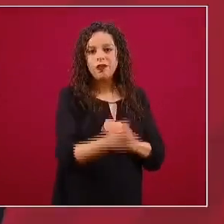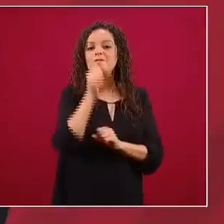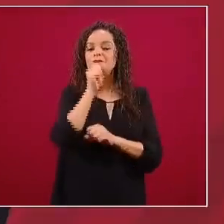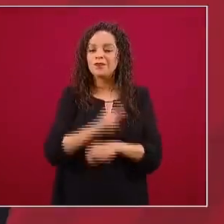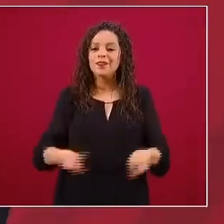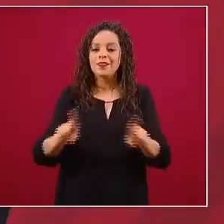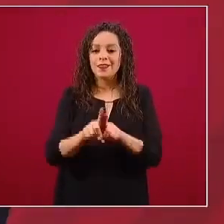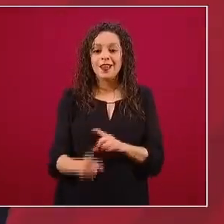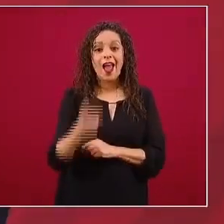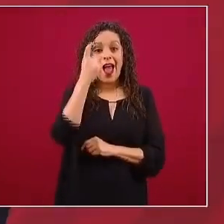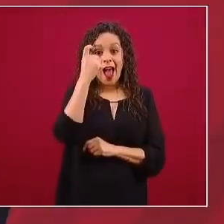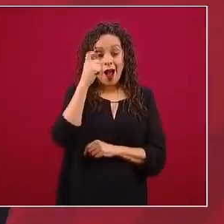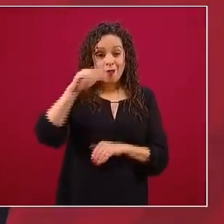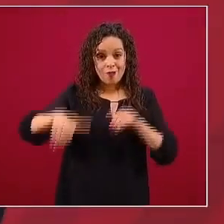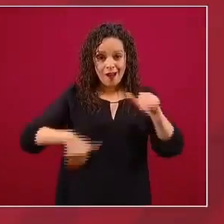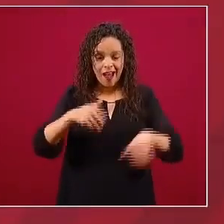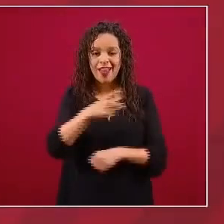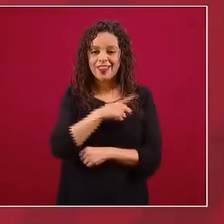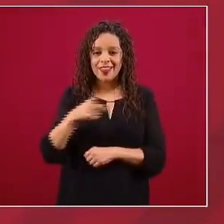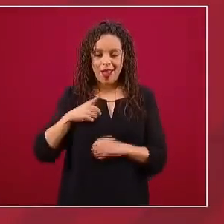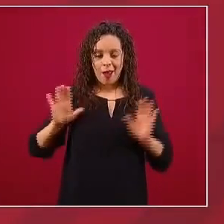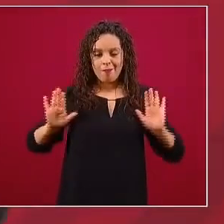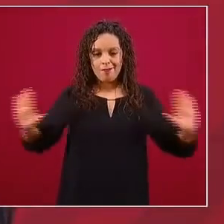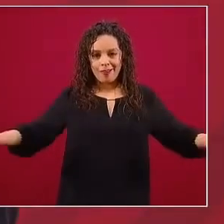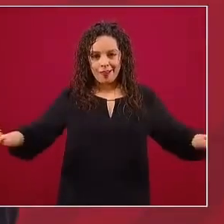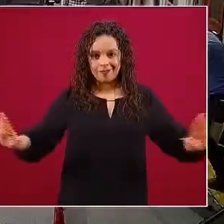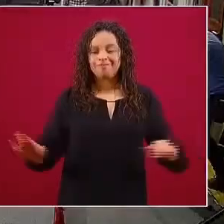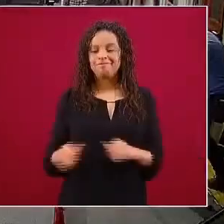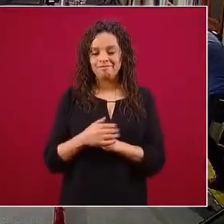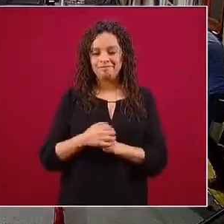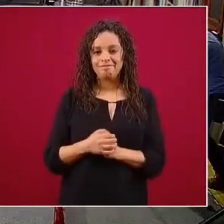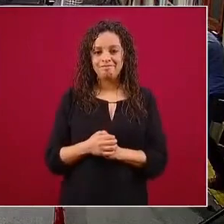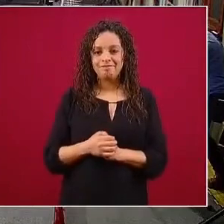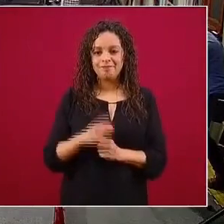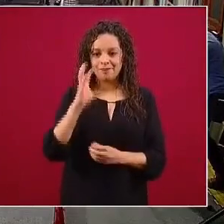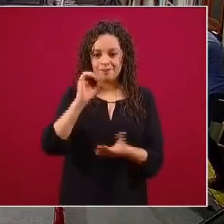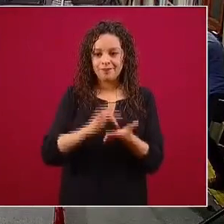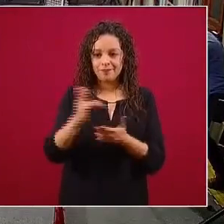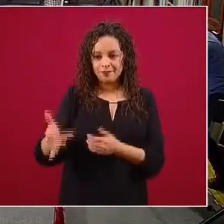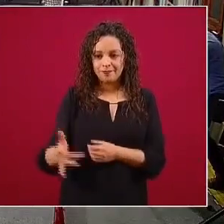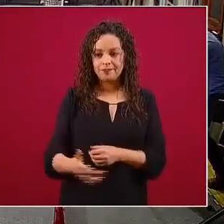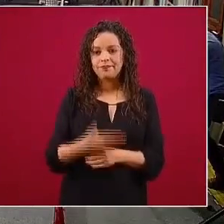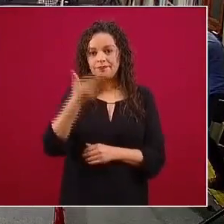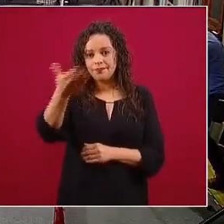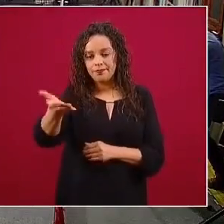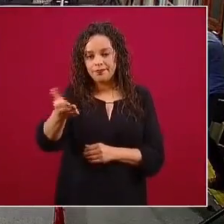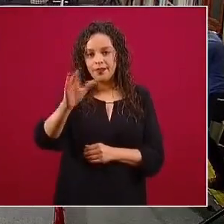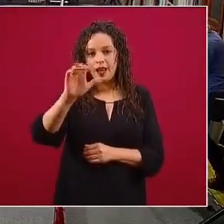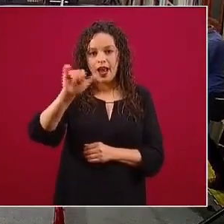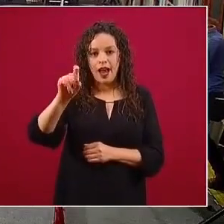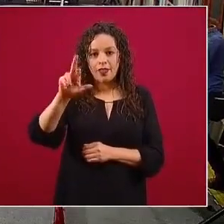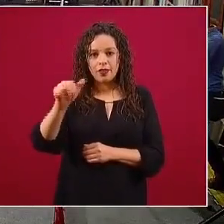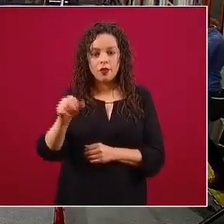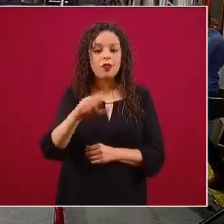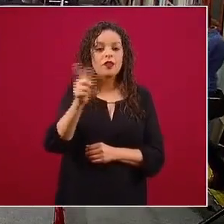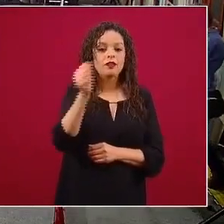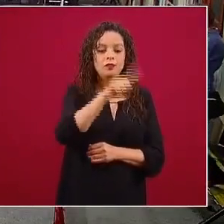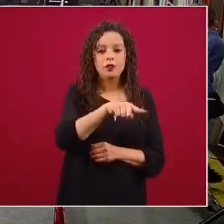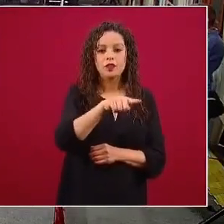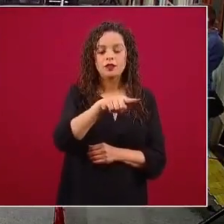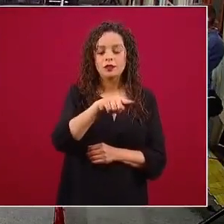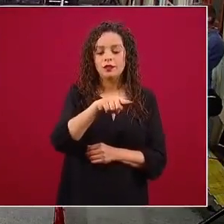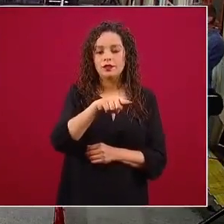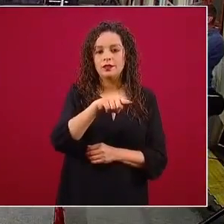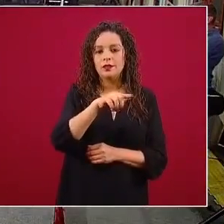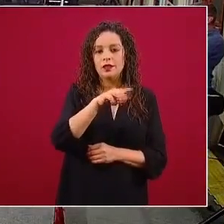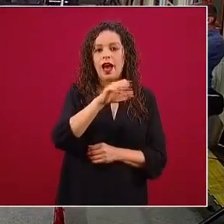a sana distancia. Sí, muchas gracias. Alejandro Alemán, por favor. Y pasamos después con Carlos. Sí, gracias, Alejandro Alemán de Medicina